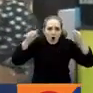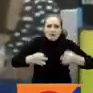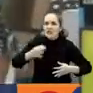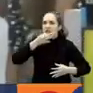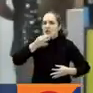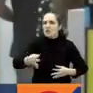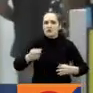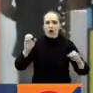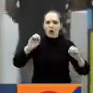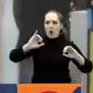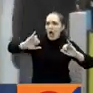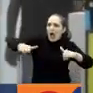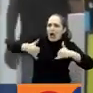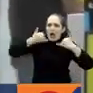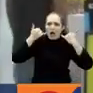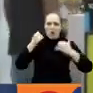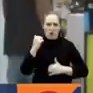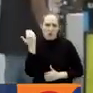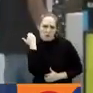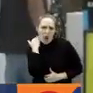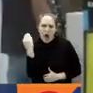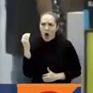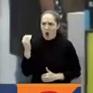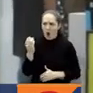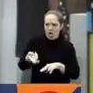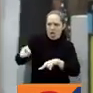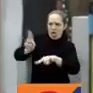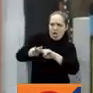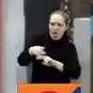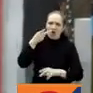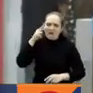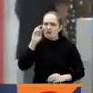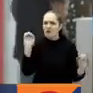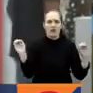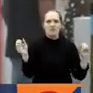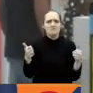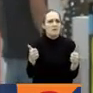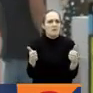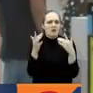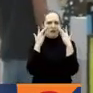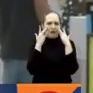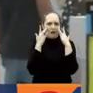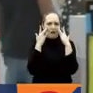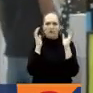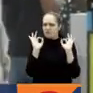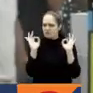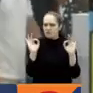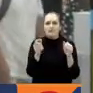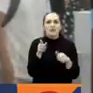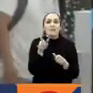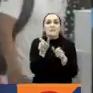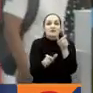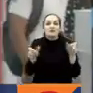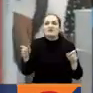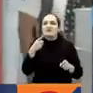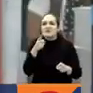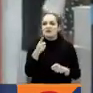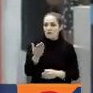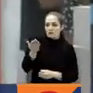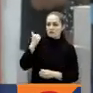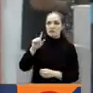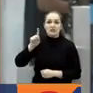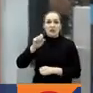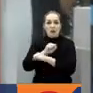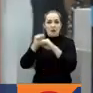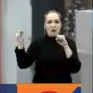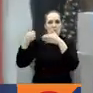supuestos engaños o precios dudosos. También para los comerciantes, ellos aseguran que de manera paulatina, desde las 7 de la mañana han venido ingresando